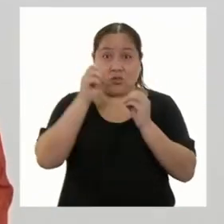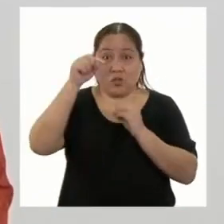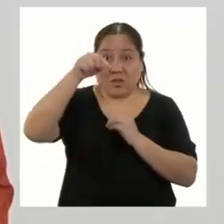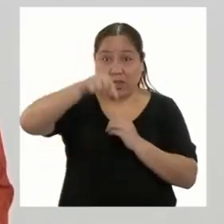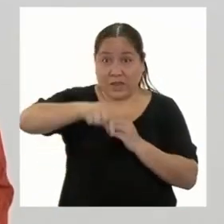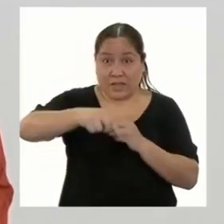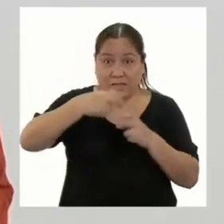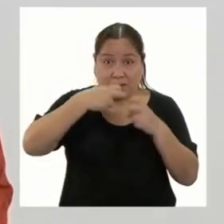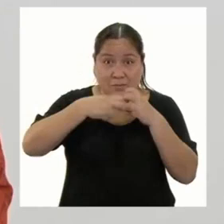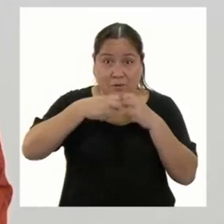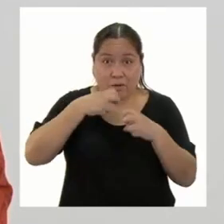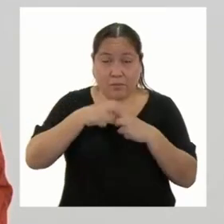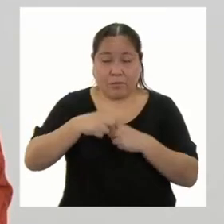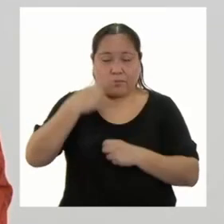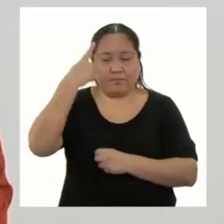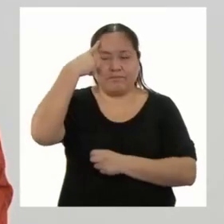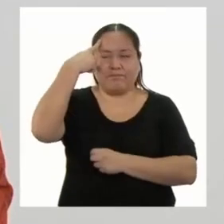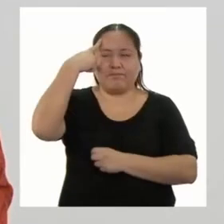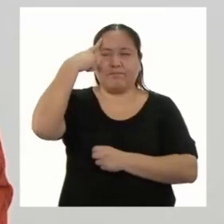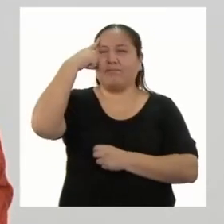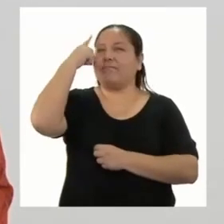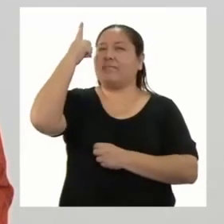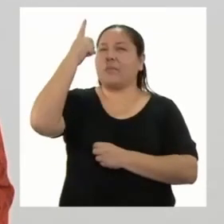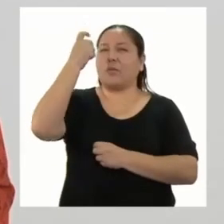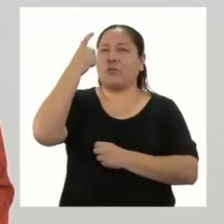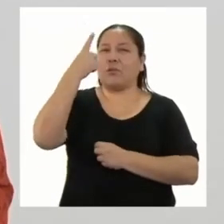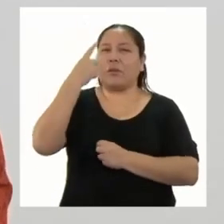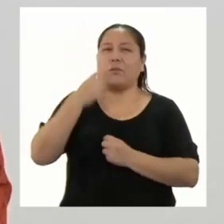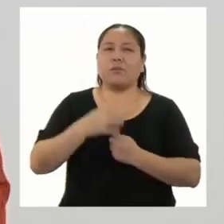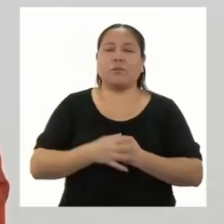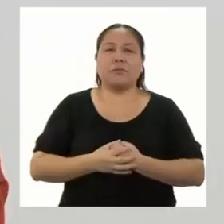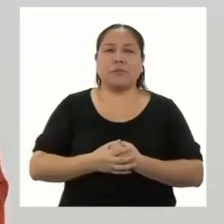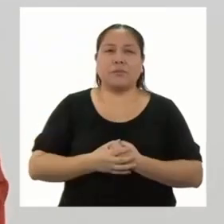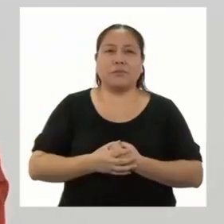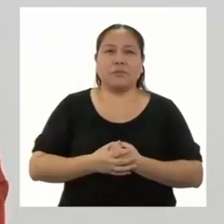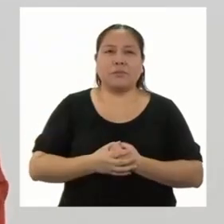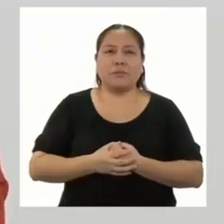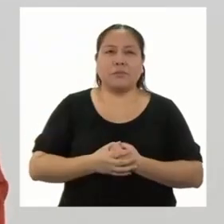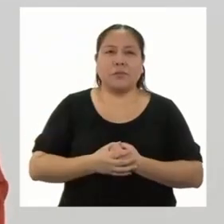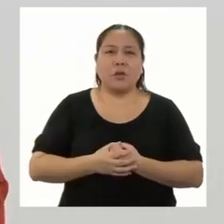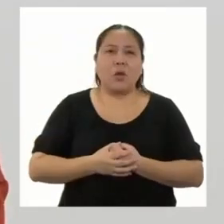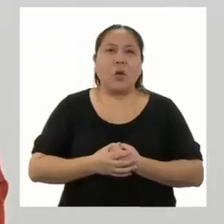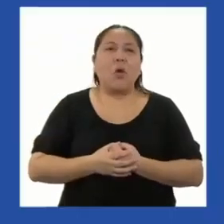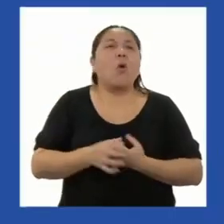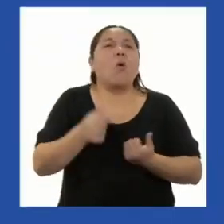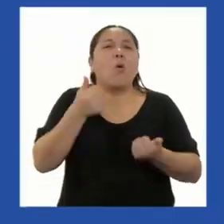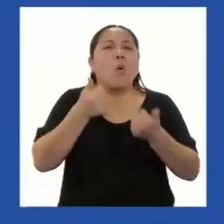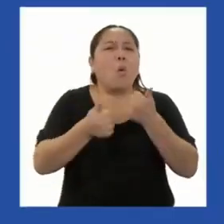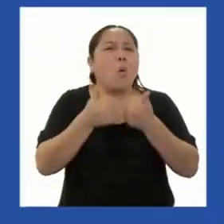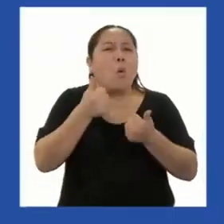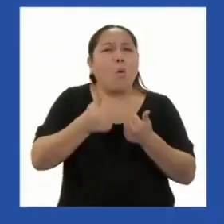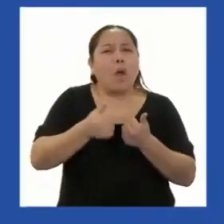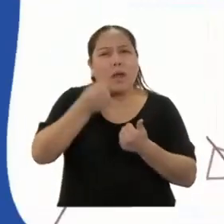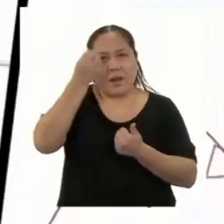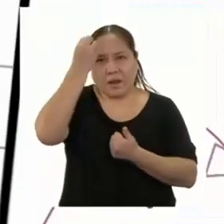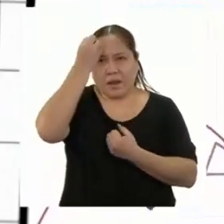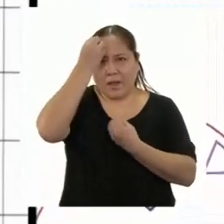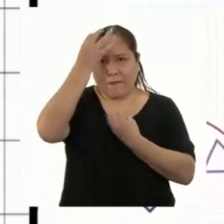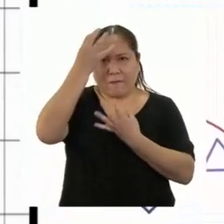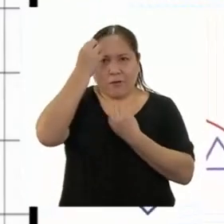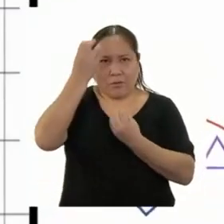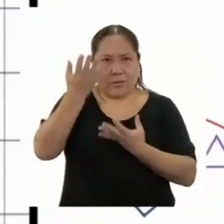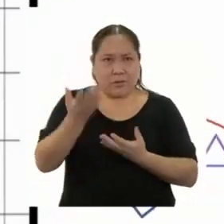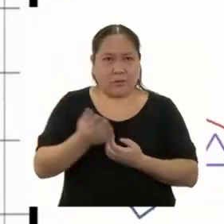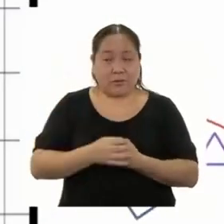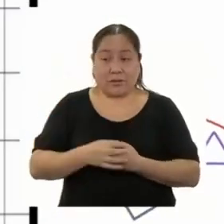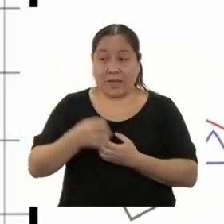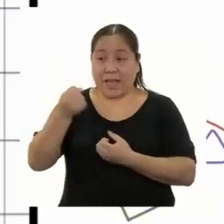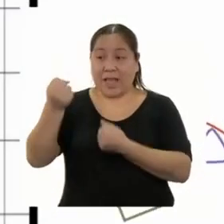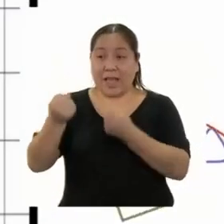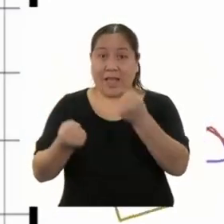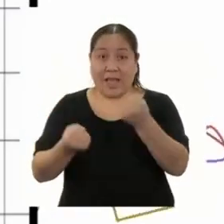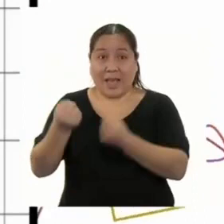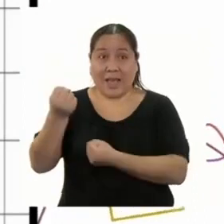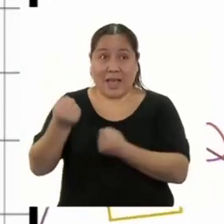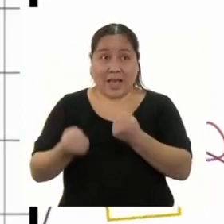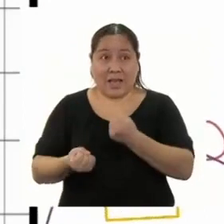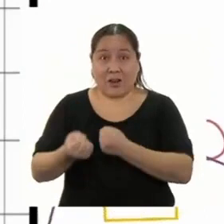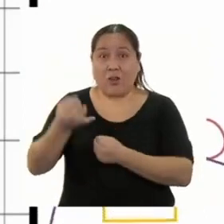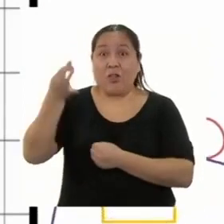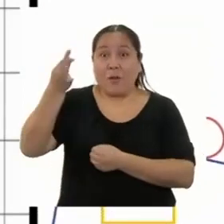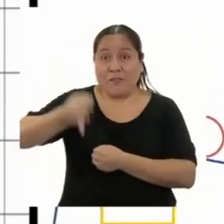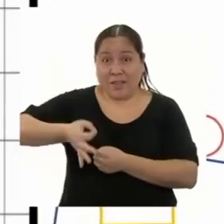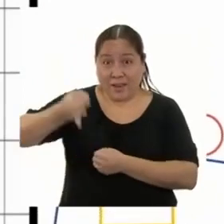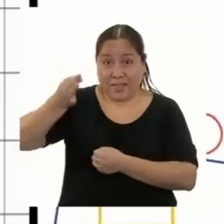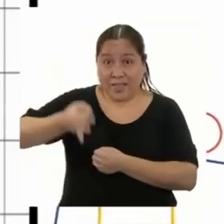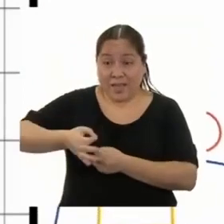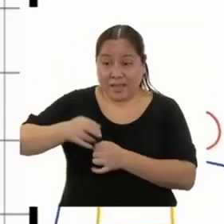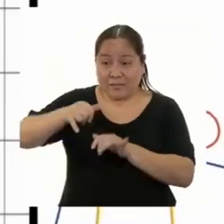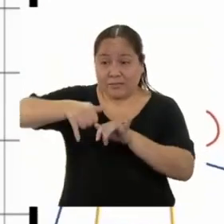situación, nos preguntamos, ¿con qué datos contamos? El auto, el objeto